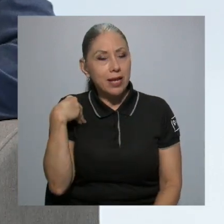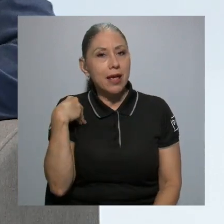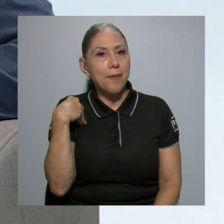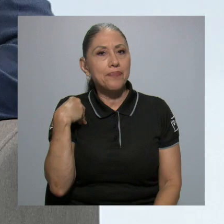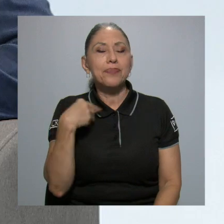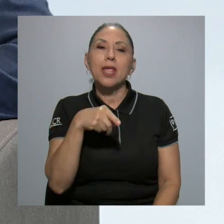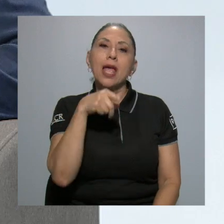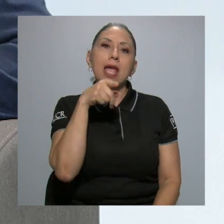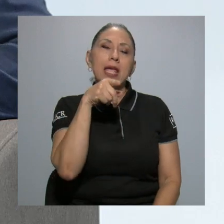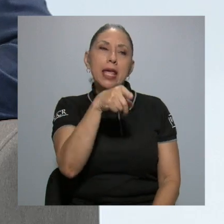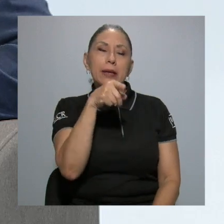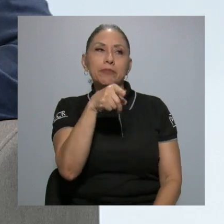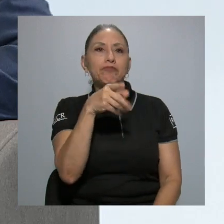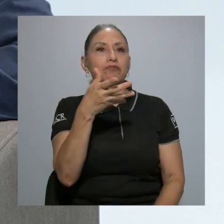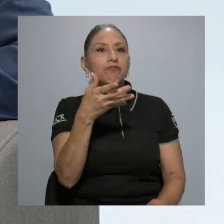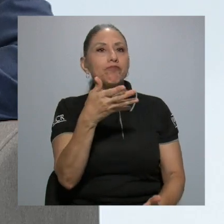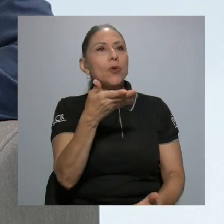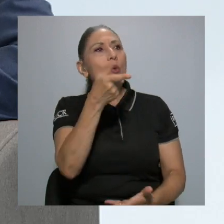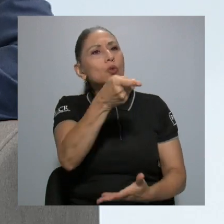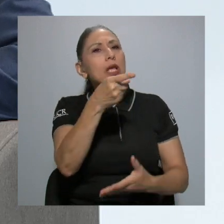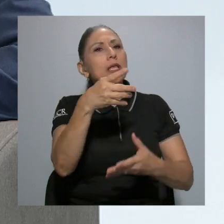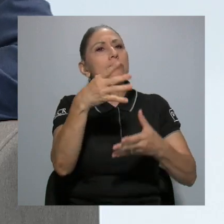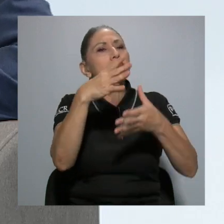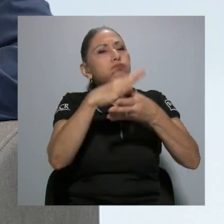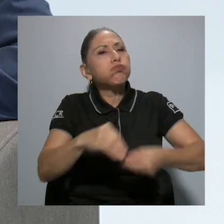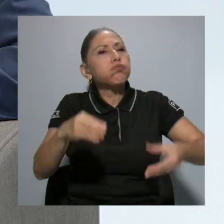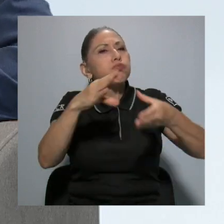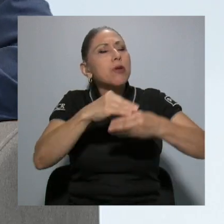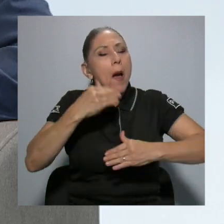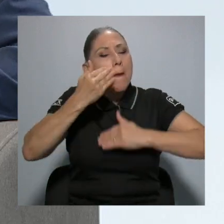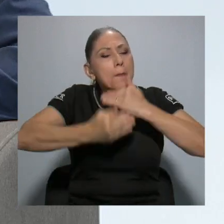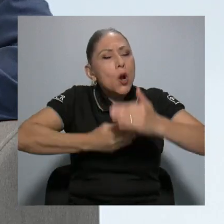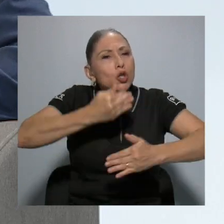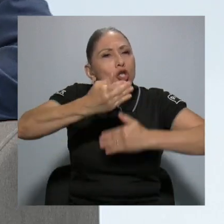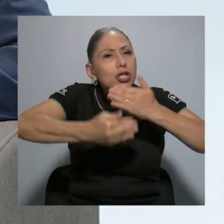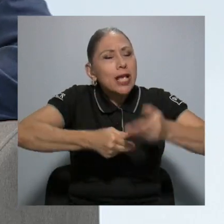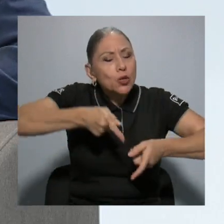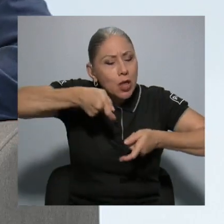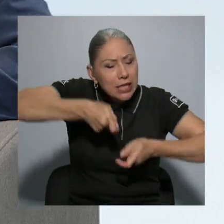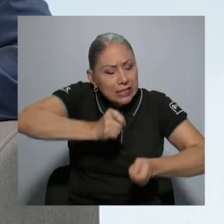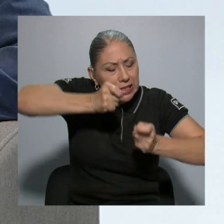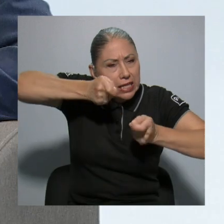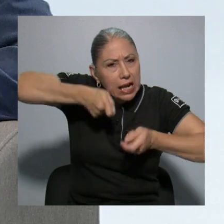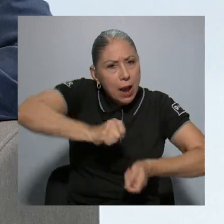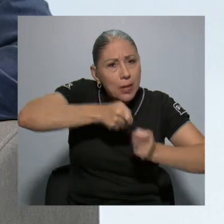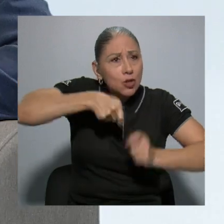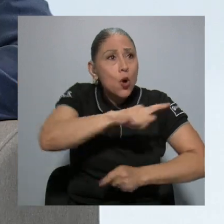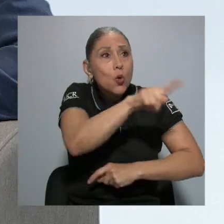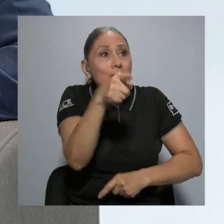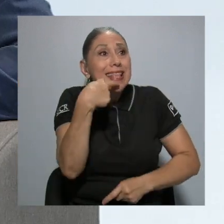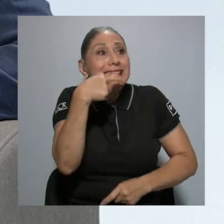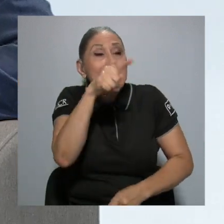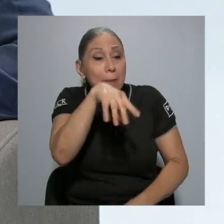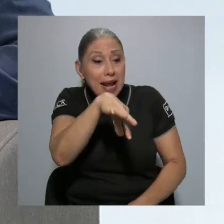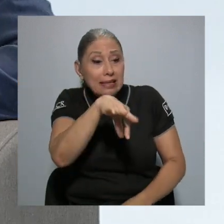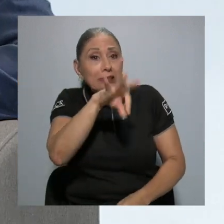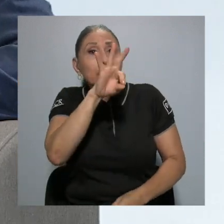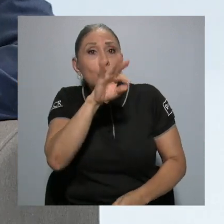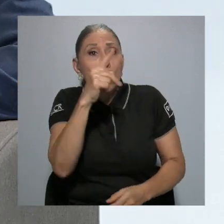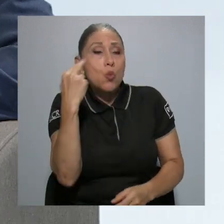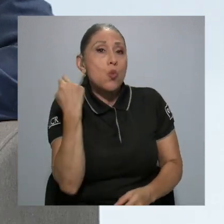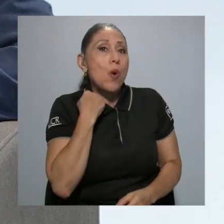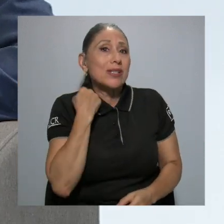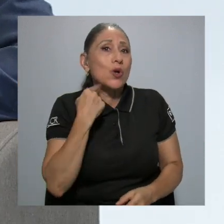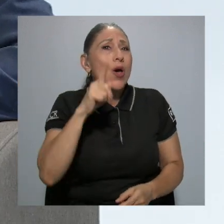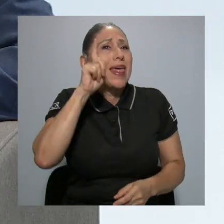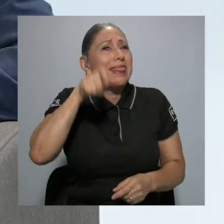gustaría que nos comparta, don Mario, ese proceso de excavación. Usted nos estaba comentando ahorita que para sacar un huesito